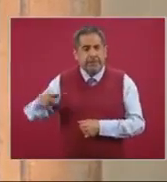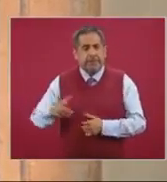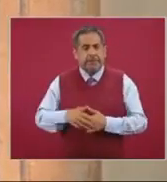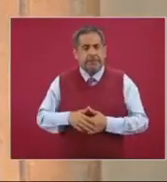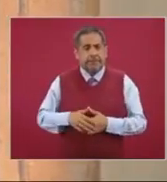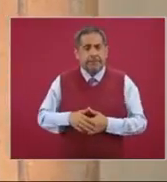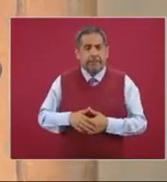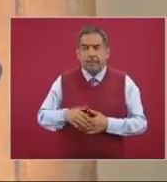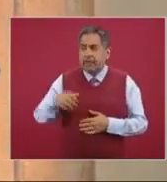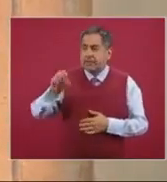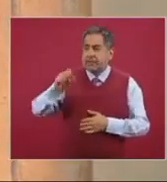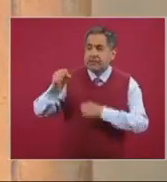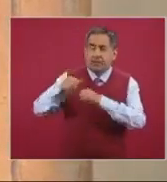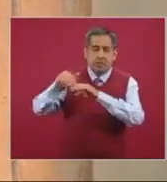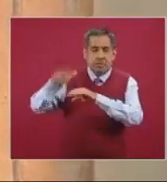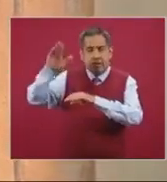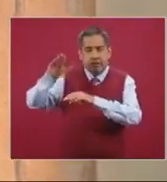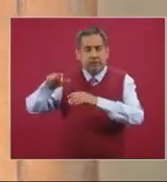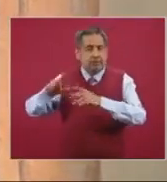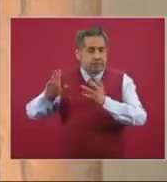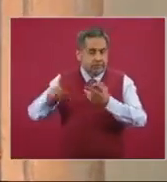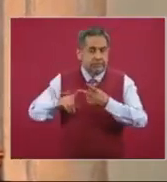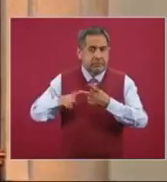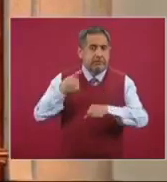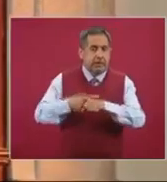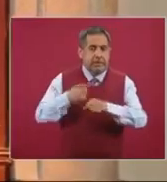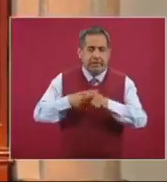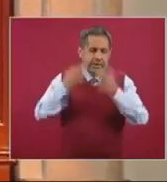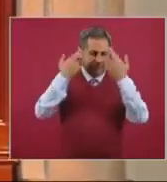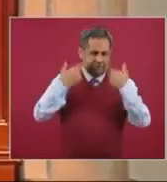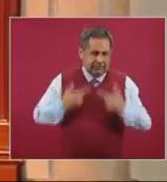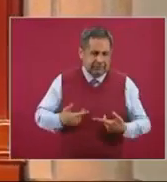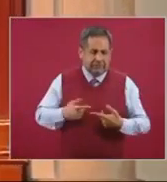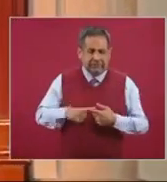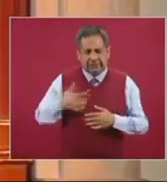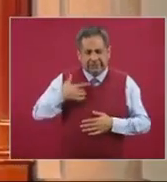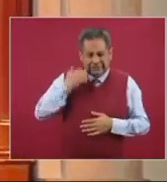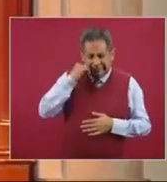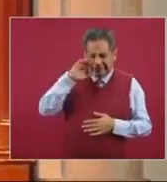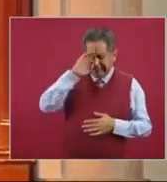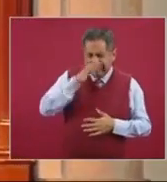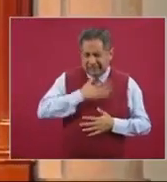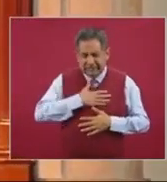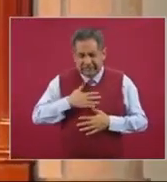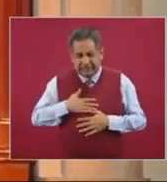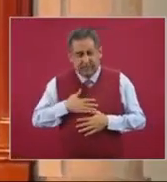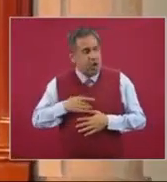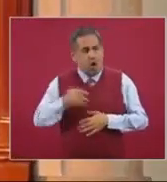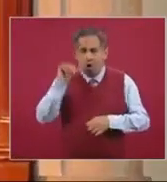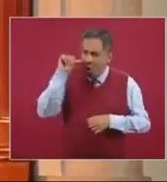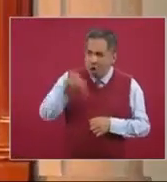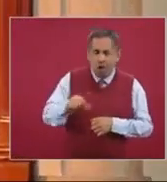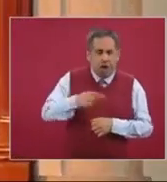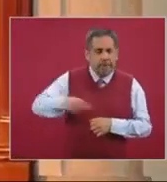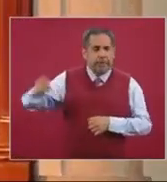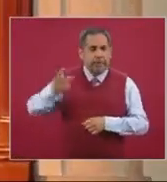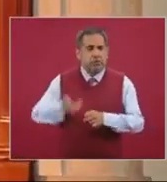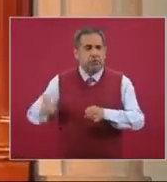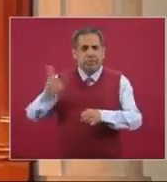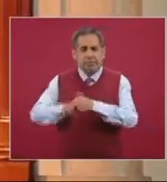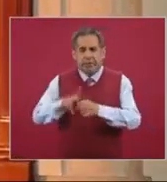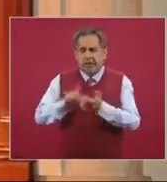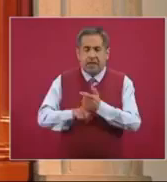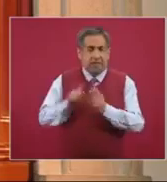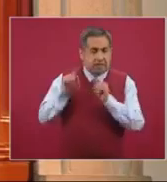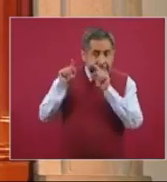Edad de mayor de 60 años, 60 y más, enfermedades crónicas, los síntomas de COVID, busque atención médica. Y